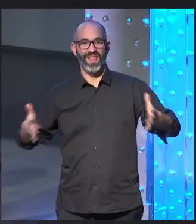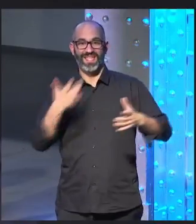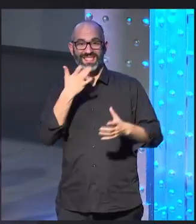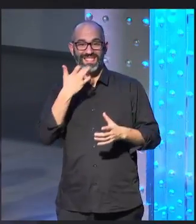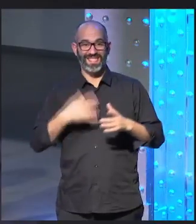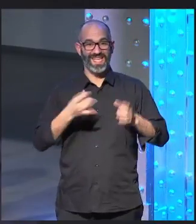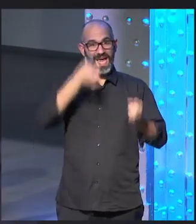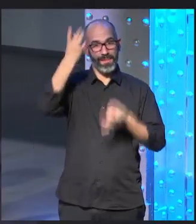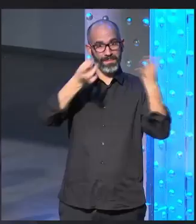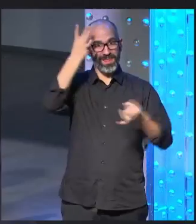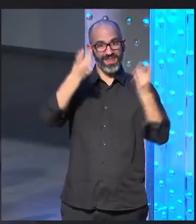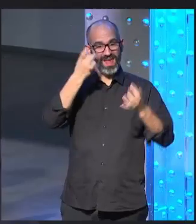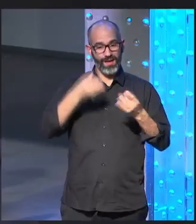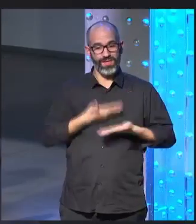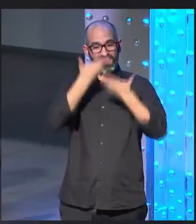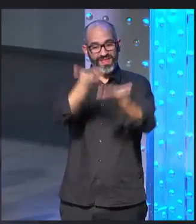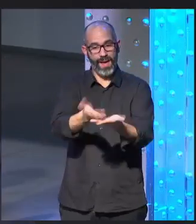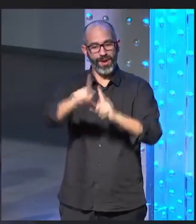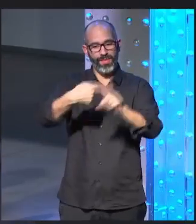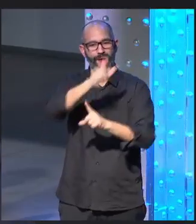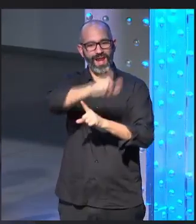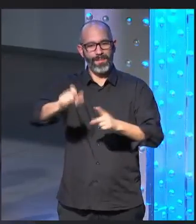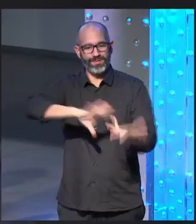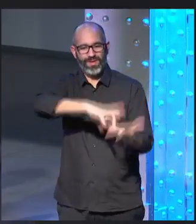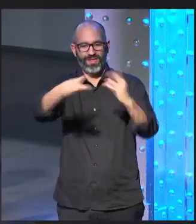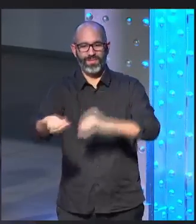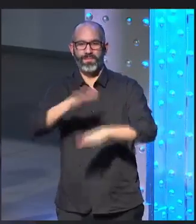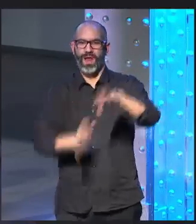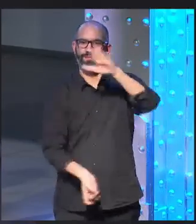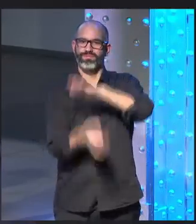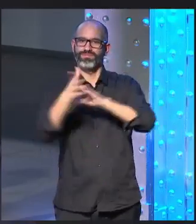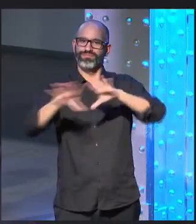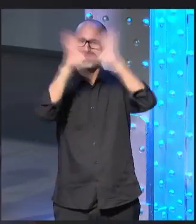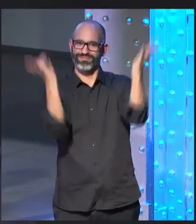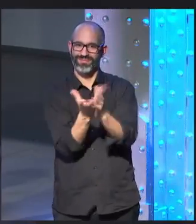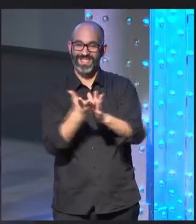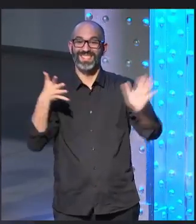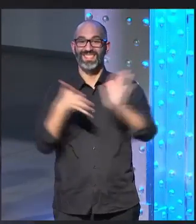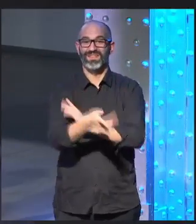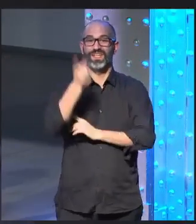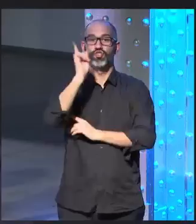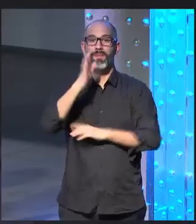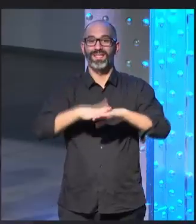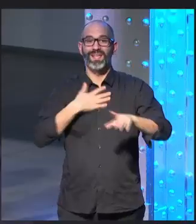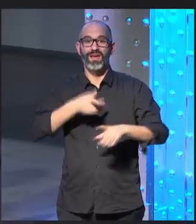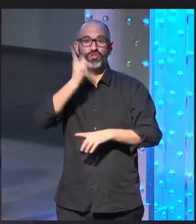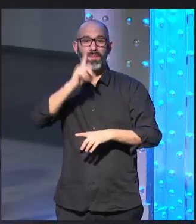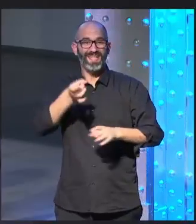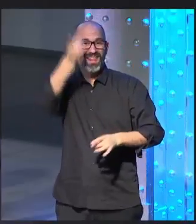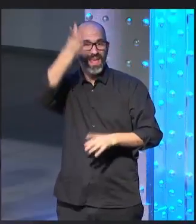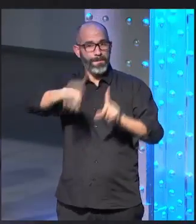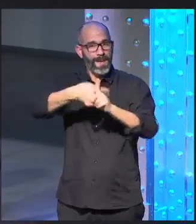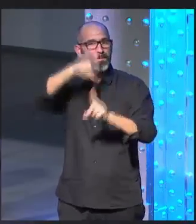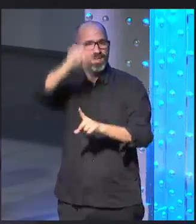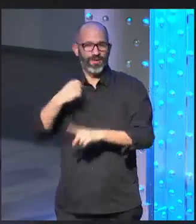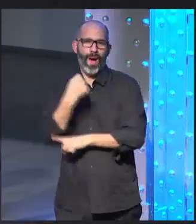hacen grandes las ideas. Es una frase hecha, pero la idea sería pitch for people, not for money. No solamente necesariamente esa búsqueda. Y